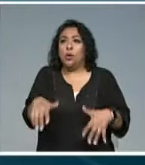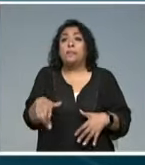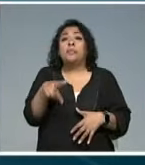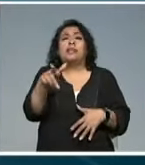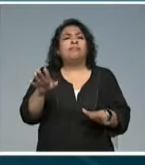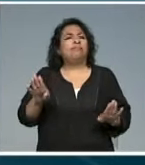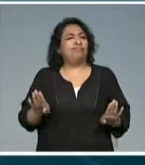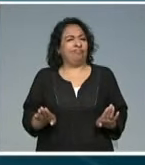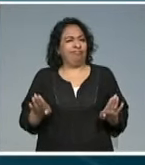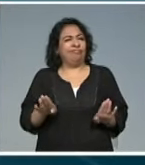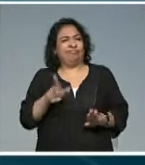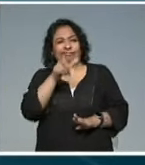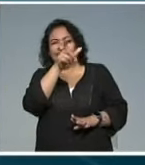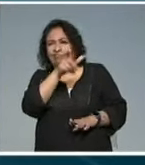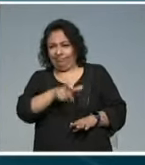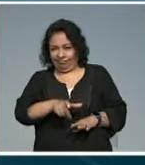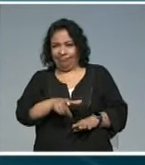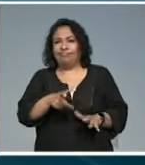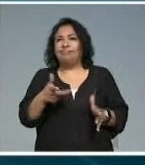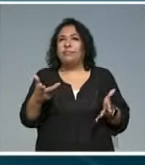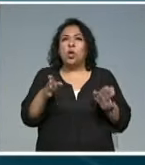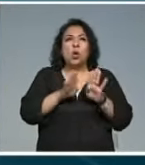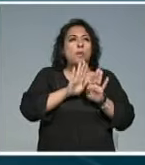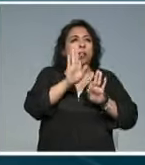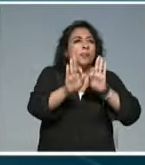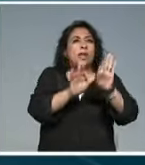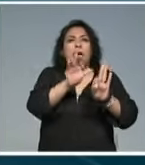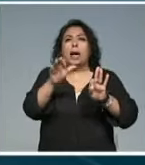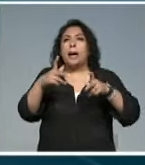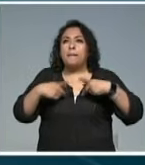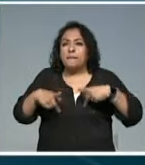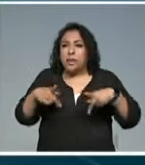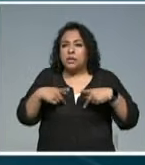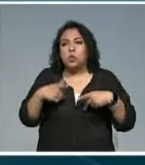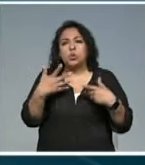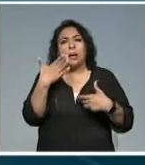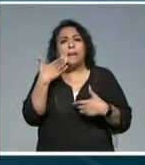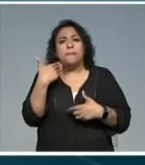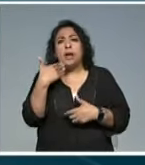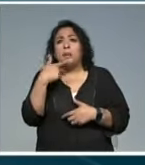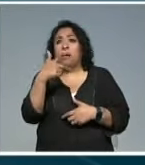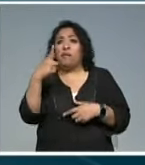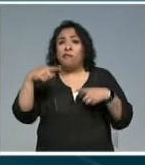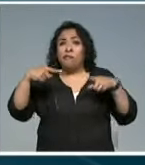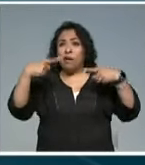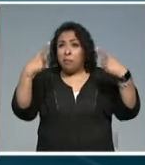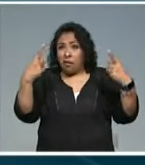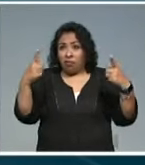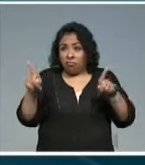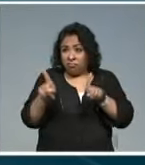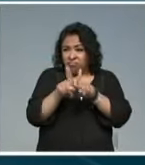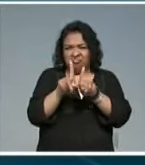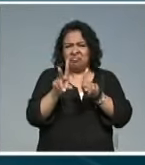su forma de ser, su forma de tratar a las demás personas. Tiene una fama que no necesitaría cantar con